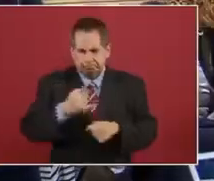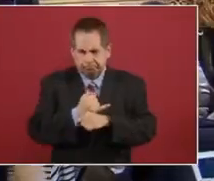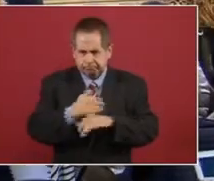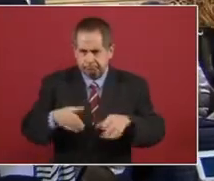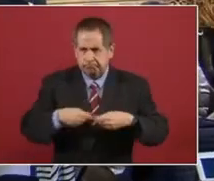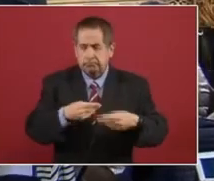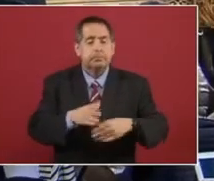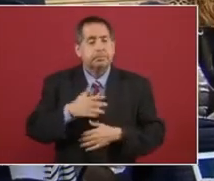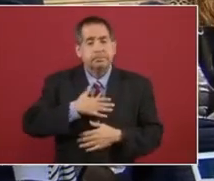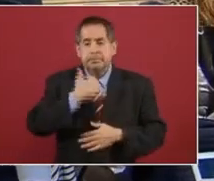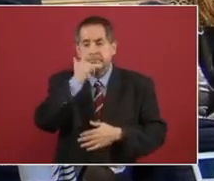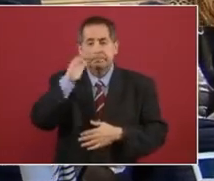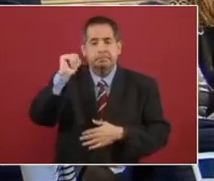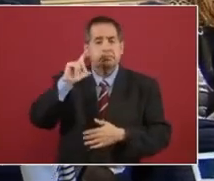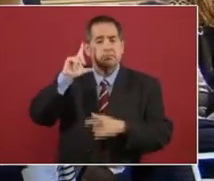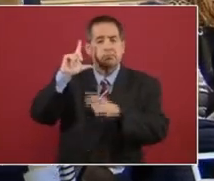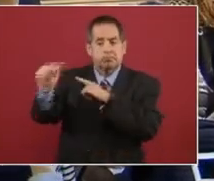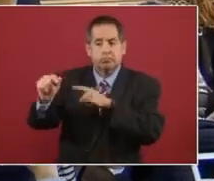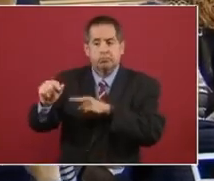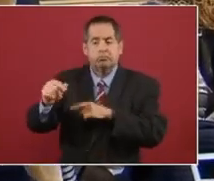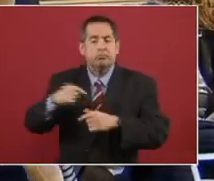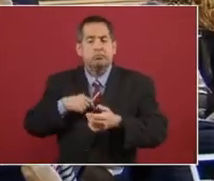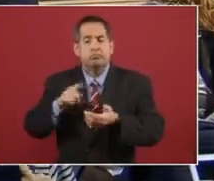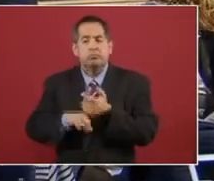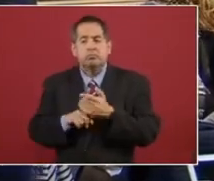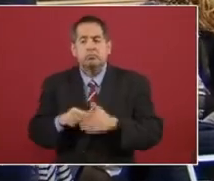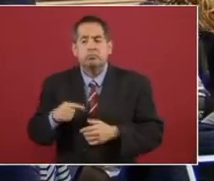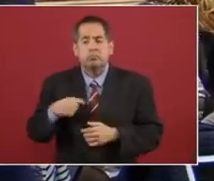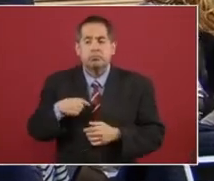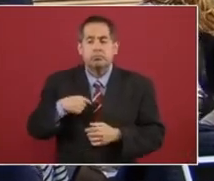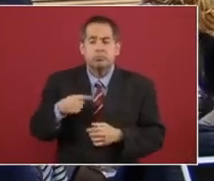informe. Yo me tengo que ir porque